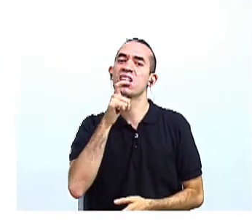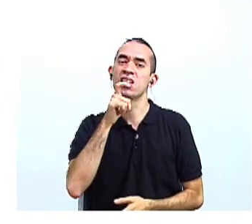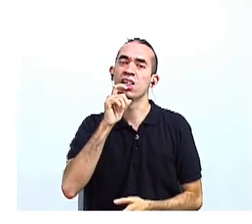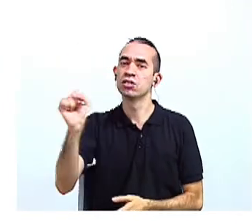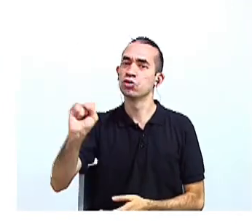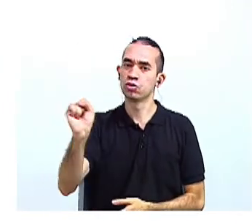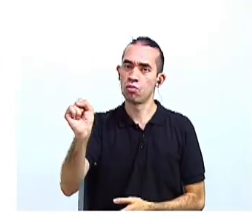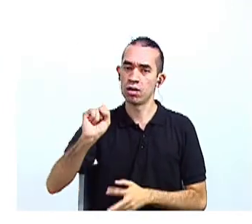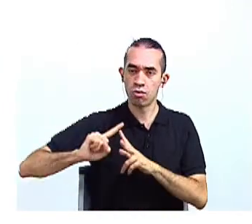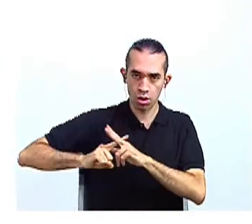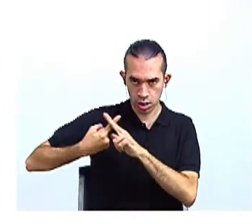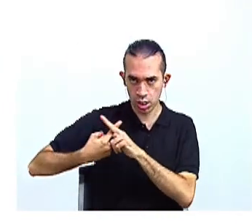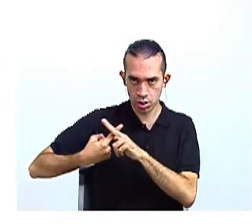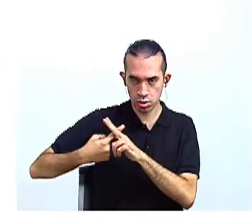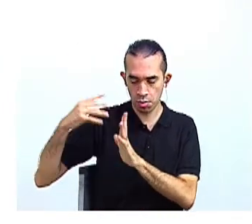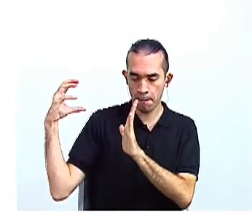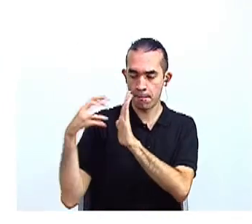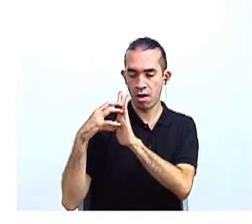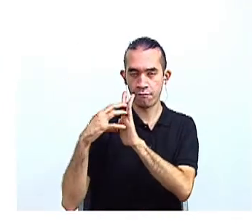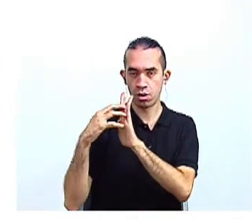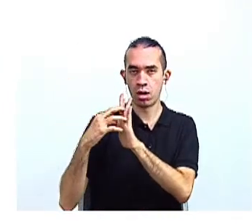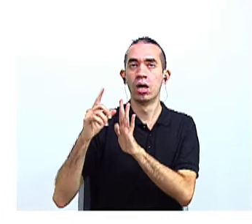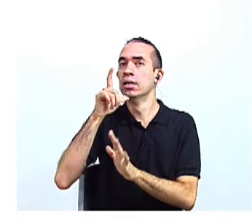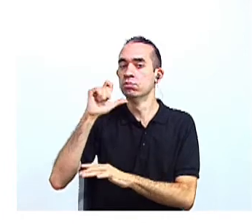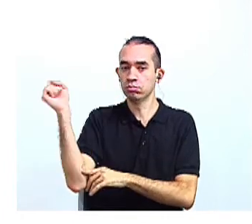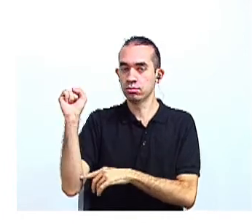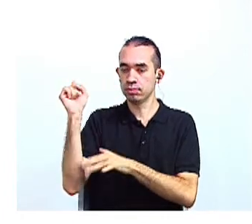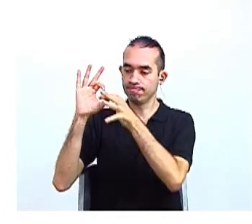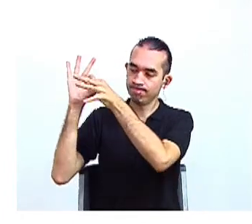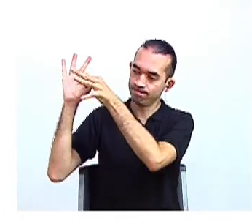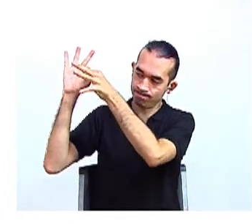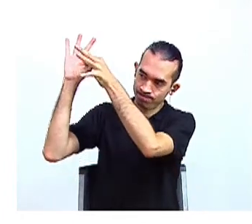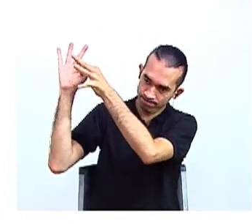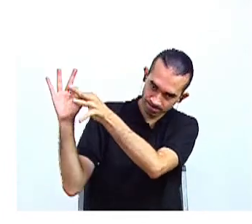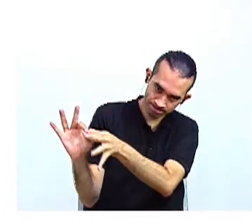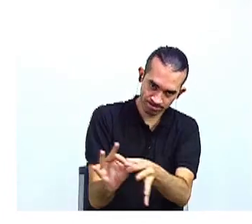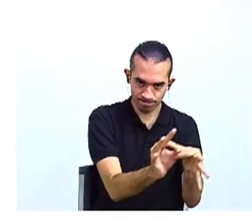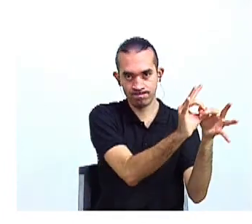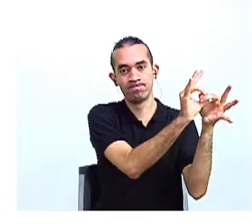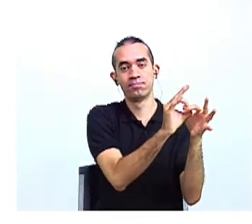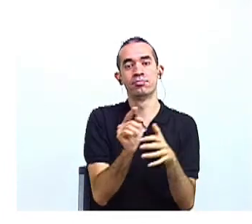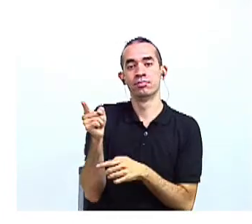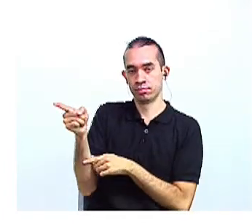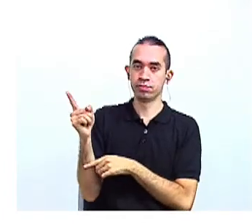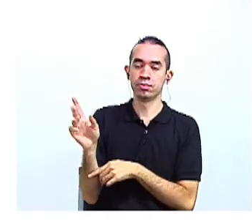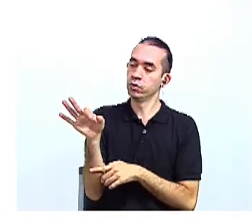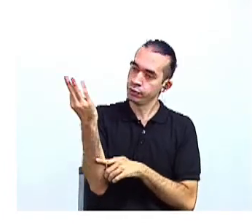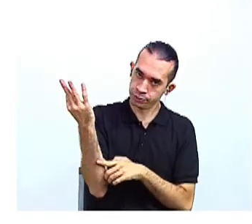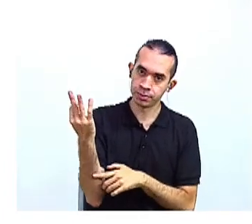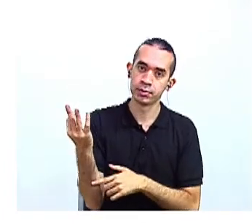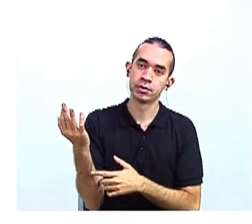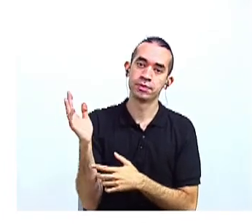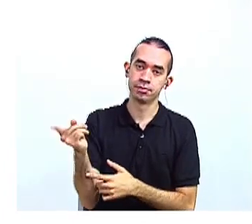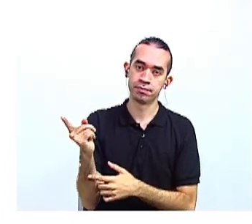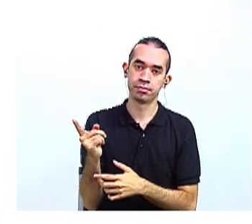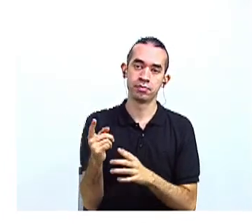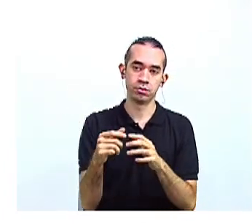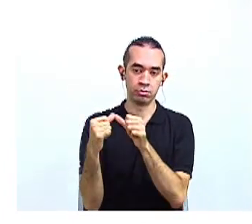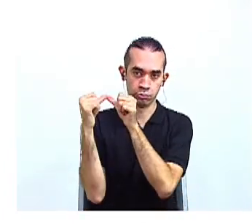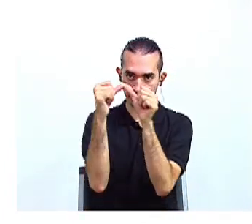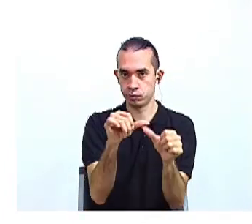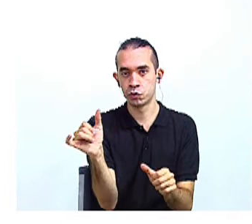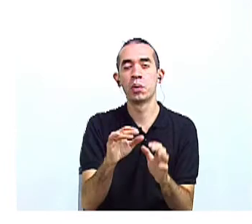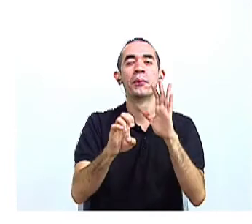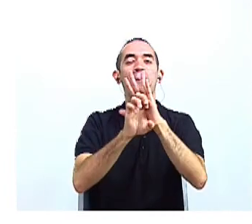enuncié desde el inicio de mi párrafo, para mantener la correspondencia con sus referentes en el texto restante.